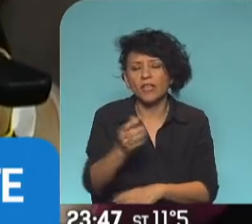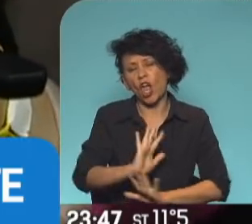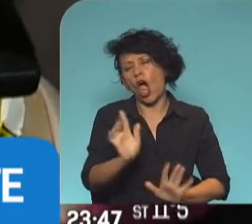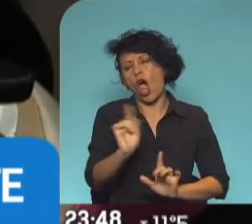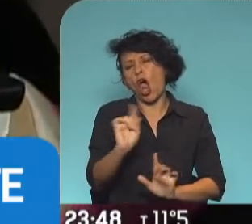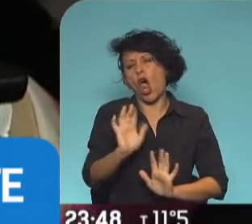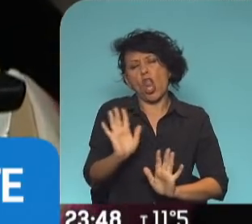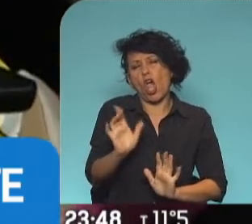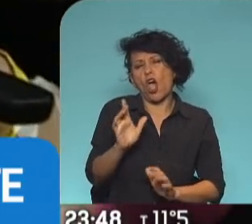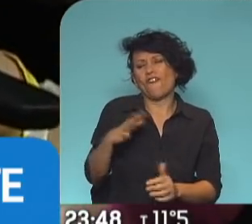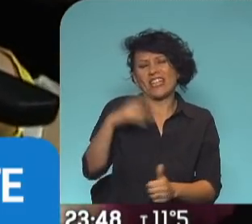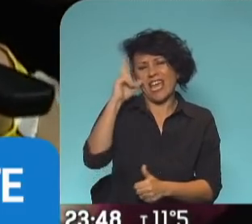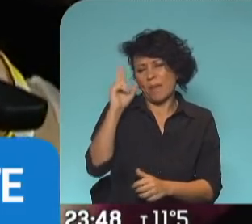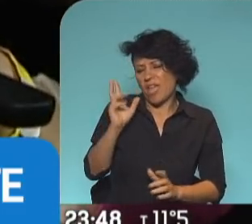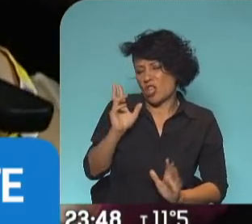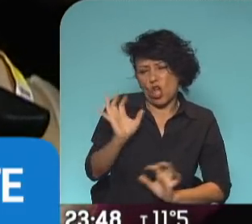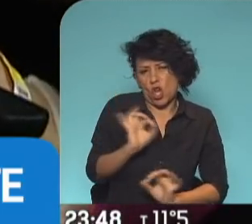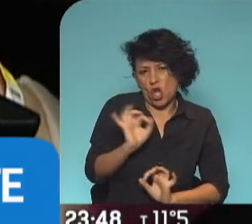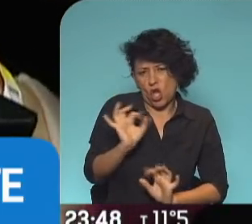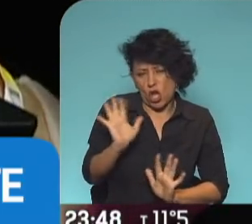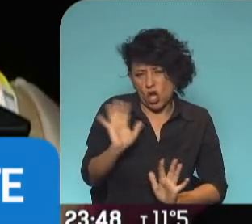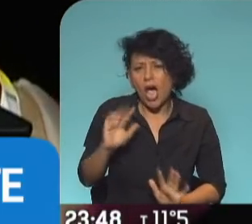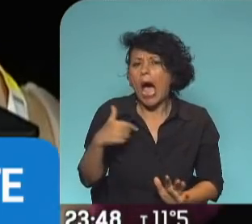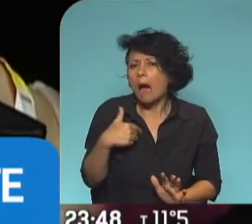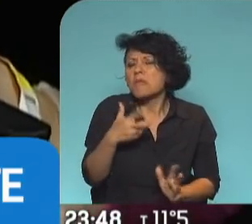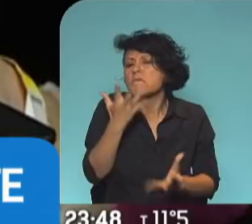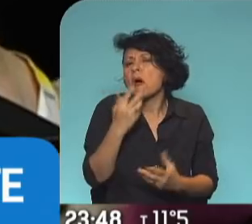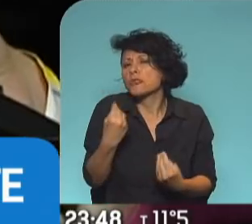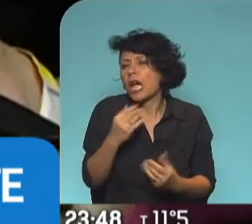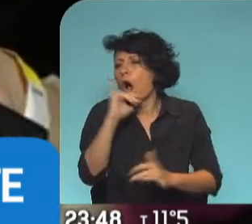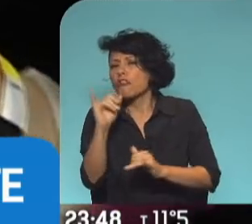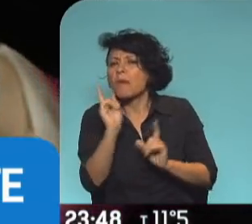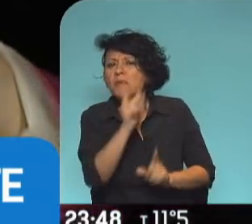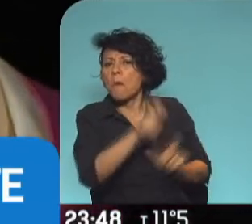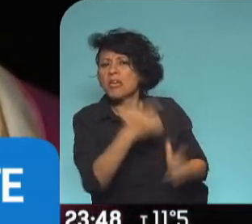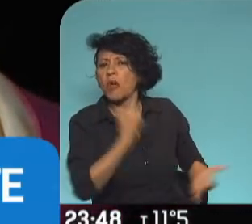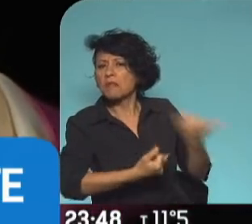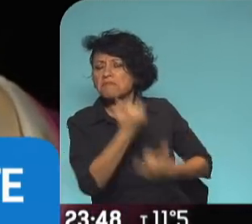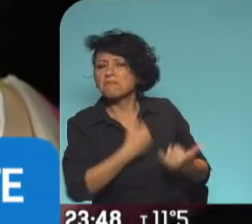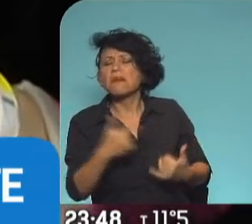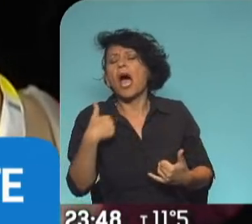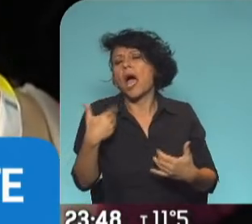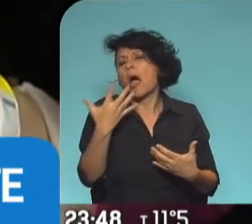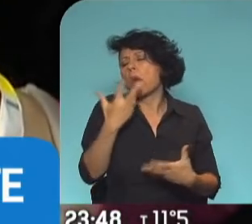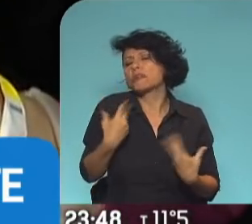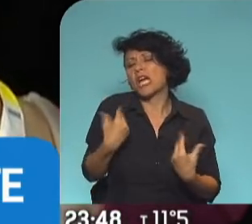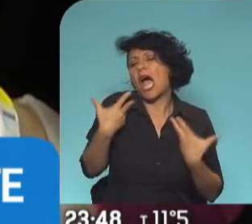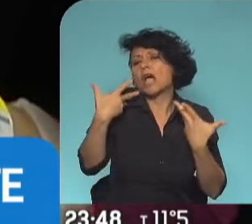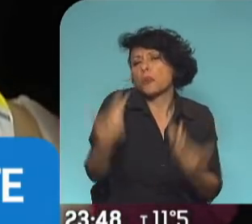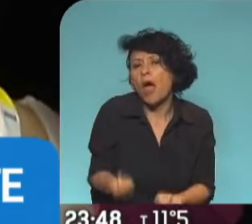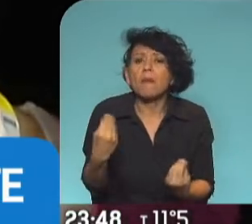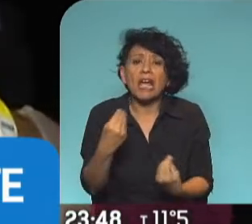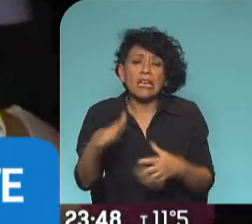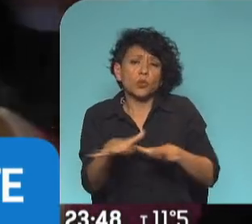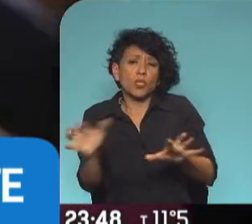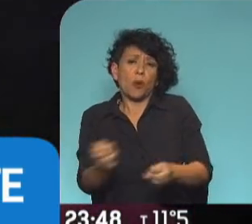faltarle respeto a nadie. Me gusta hacerme eco de los problemas de la gente y colaborar y ayudar para que las cosas